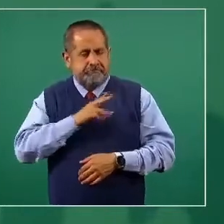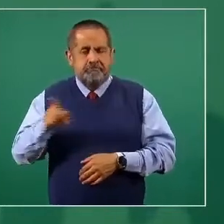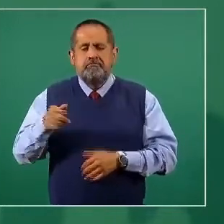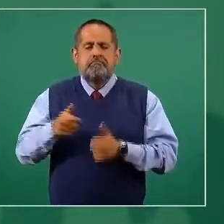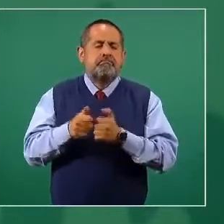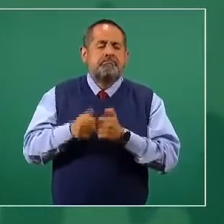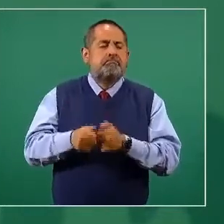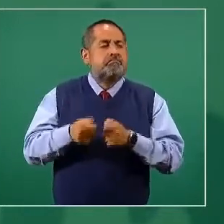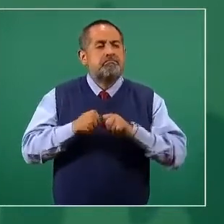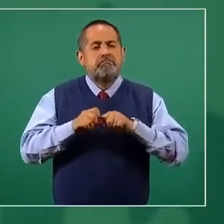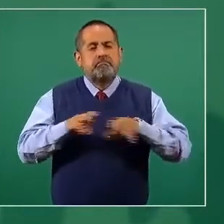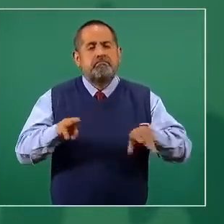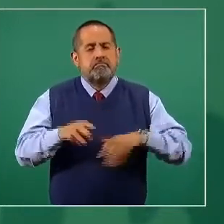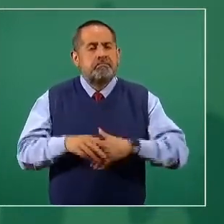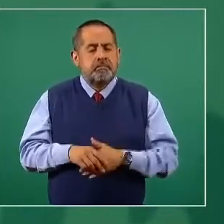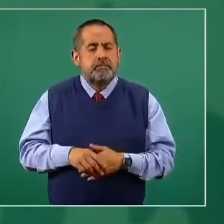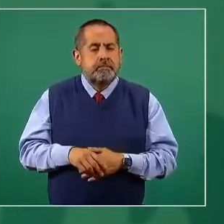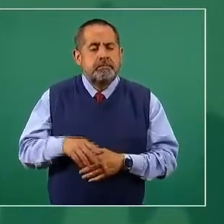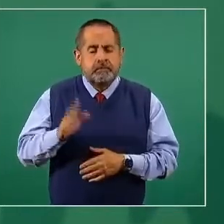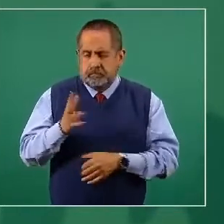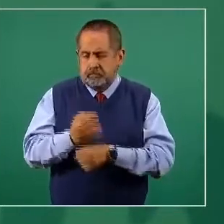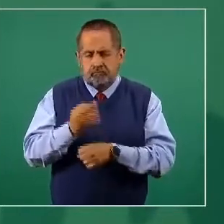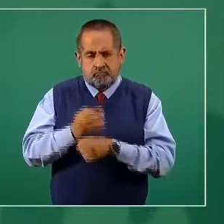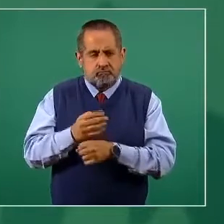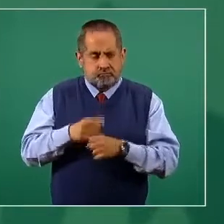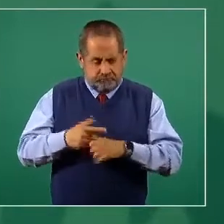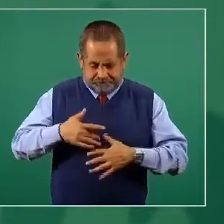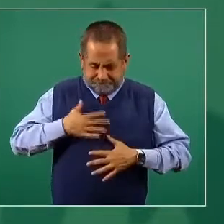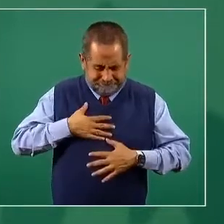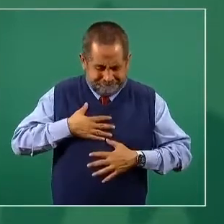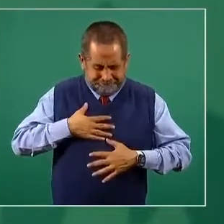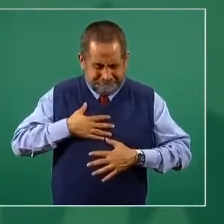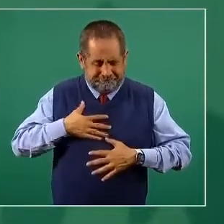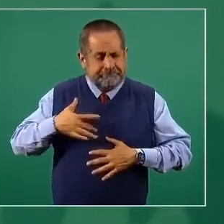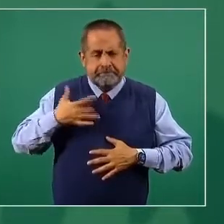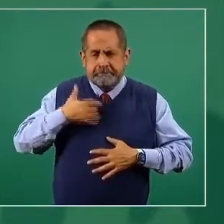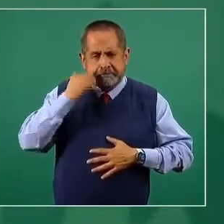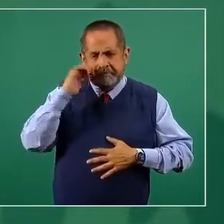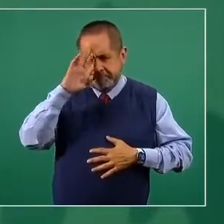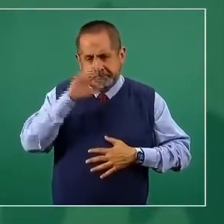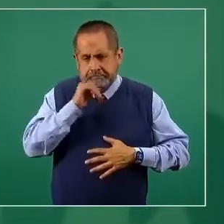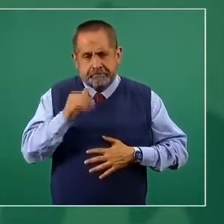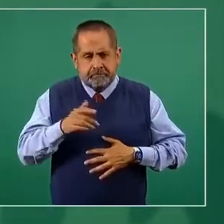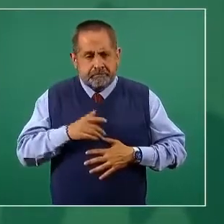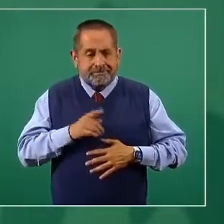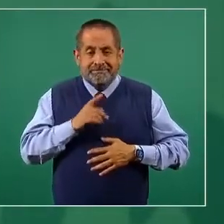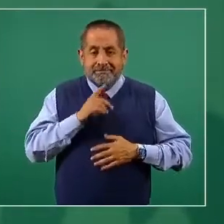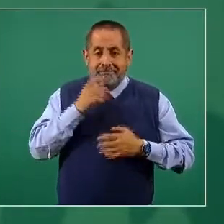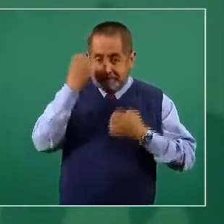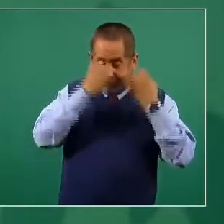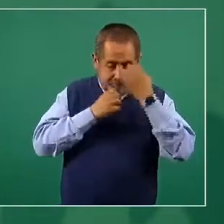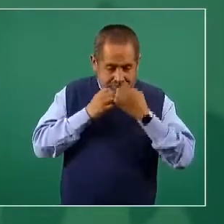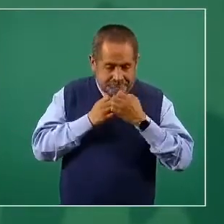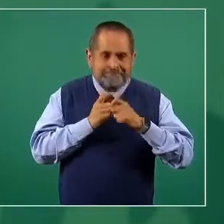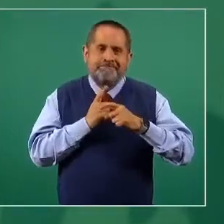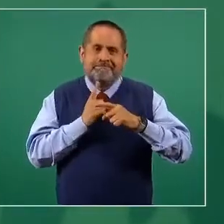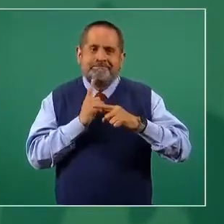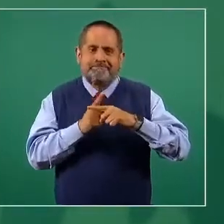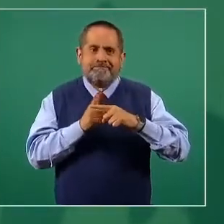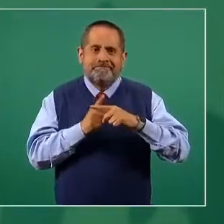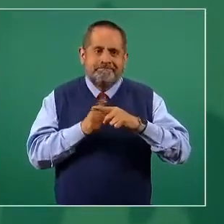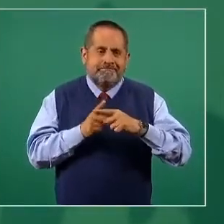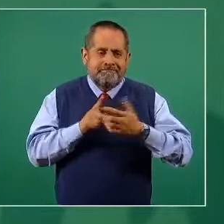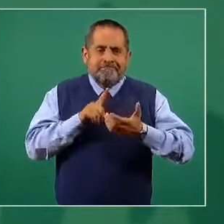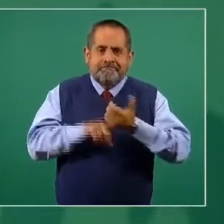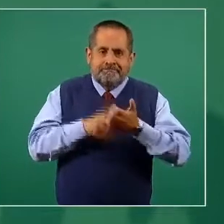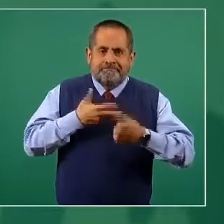redes sociales que actualmente se encontraba asintomático, aunque tuvo un resultado positivo. En este caso, pues no